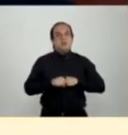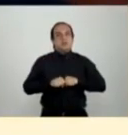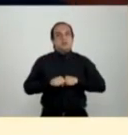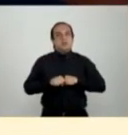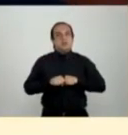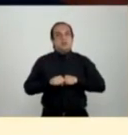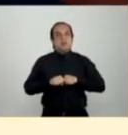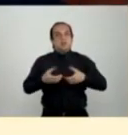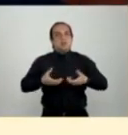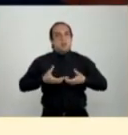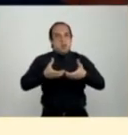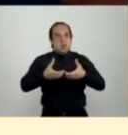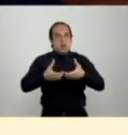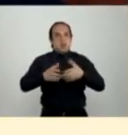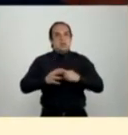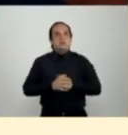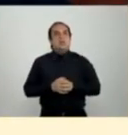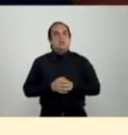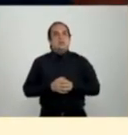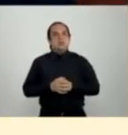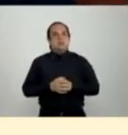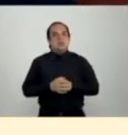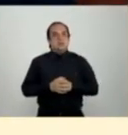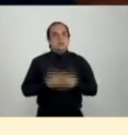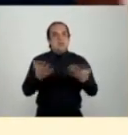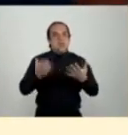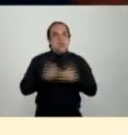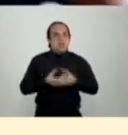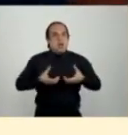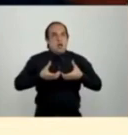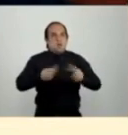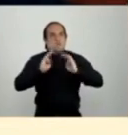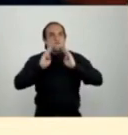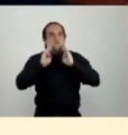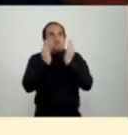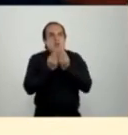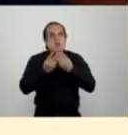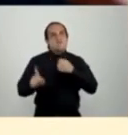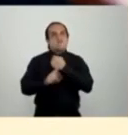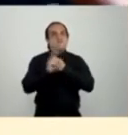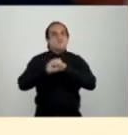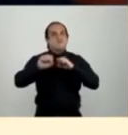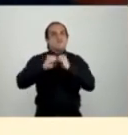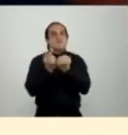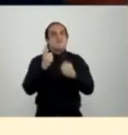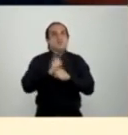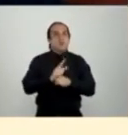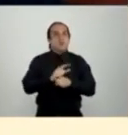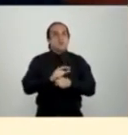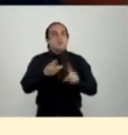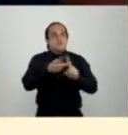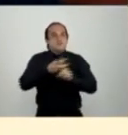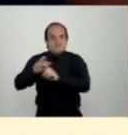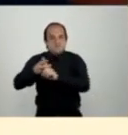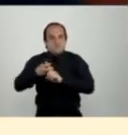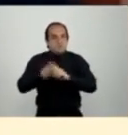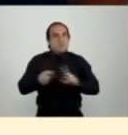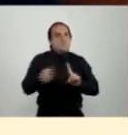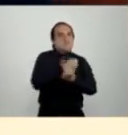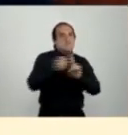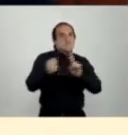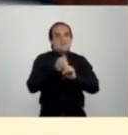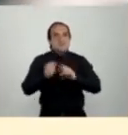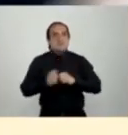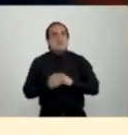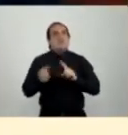bajos, se vuelve la novela de las mafias, de los problemas sociales, de los secuestros, de la violencia